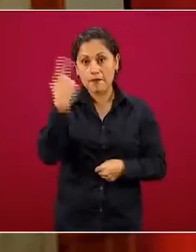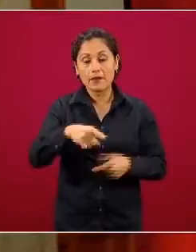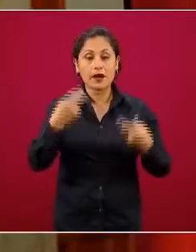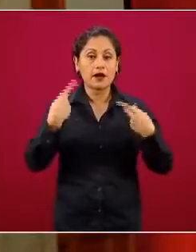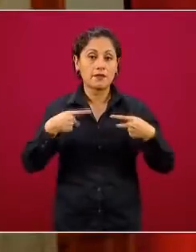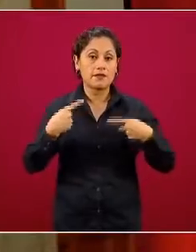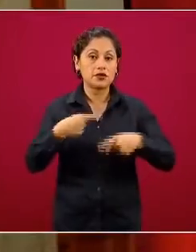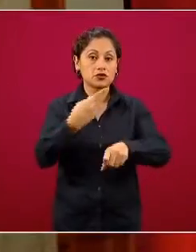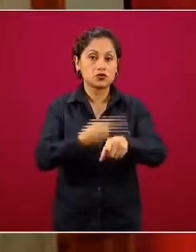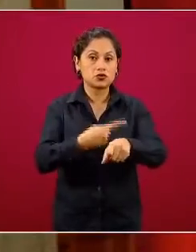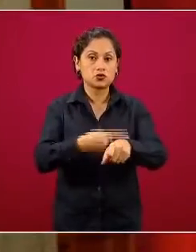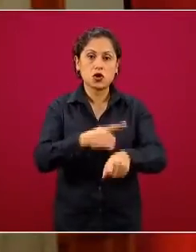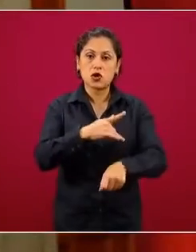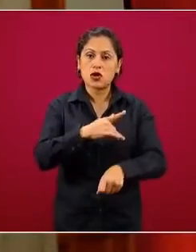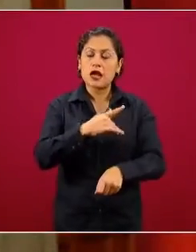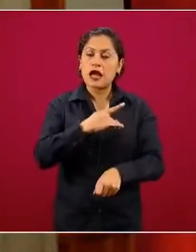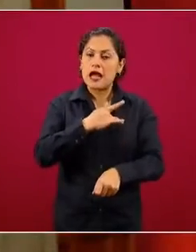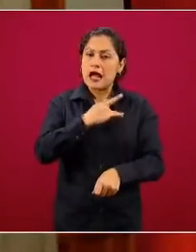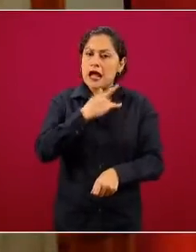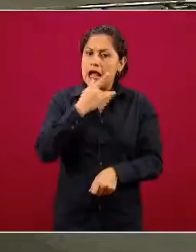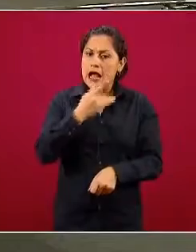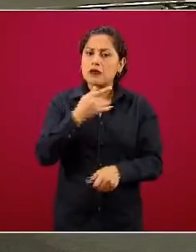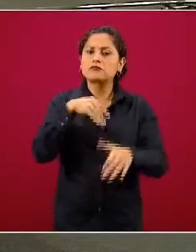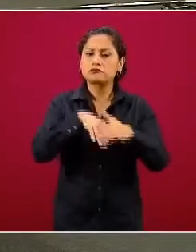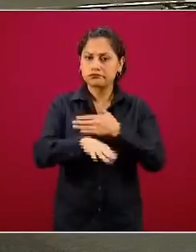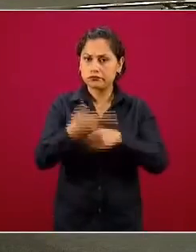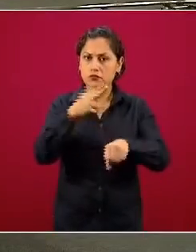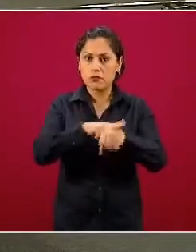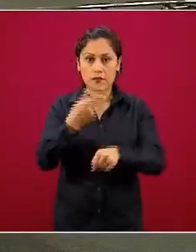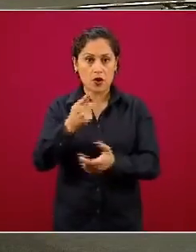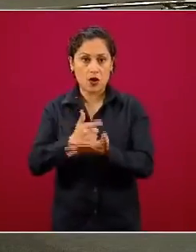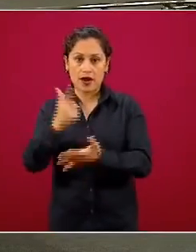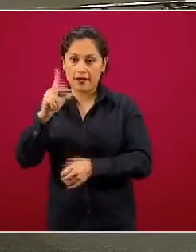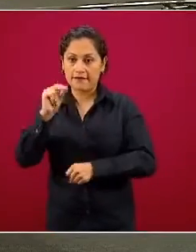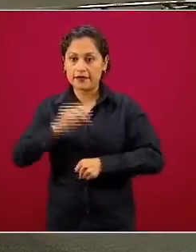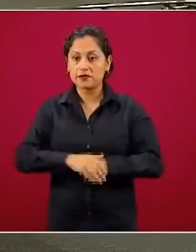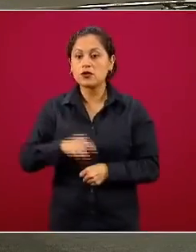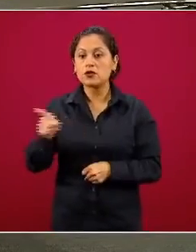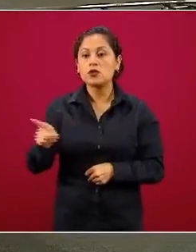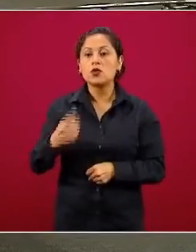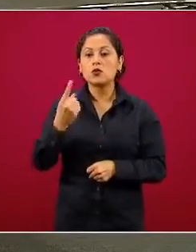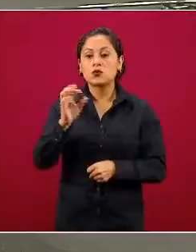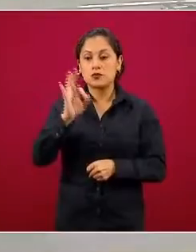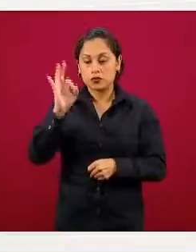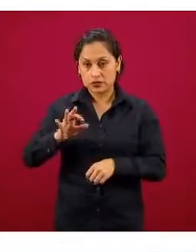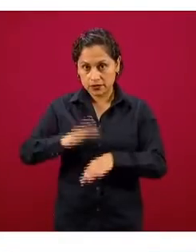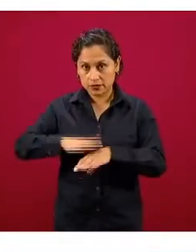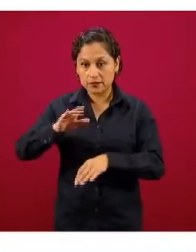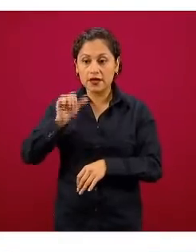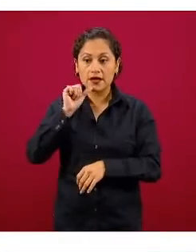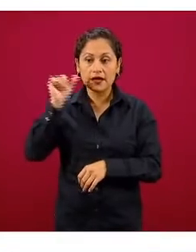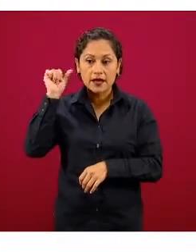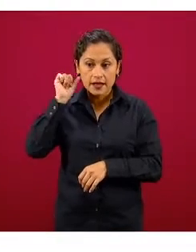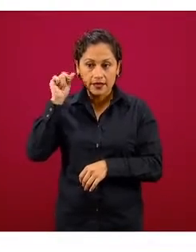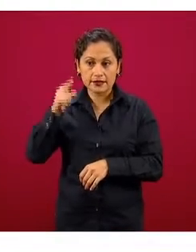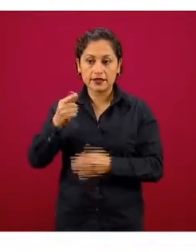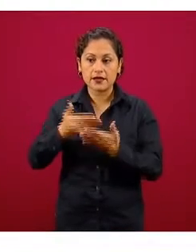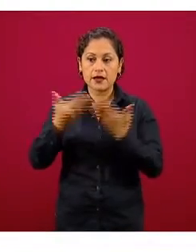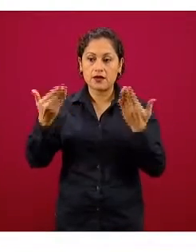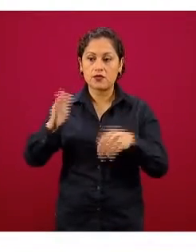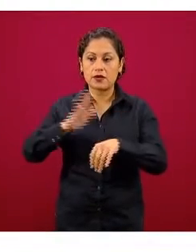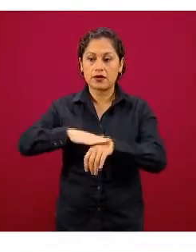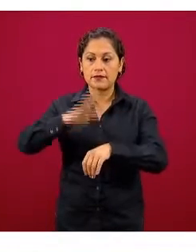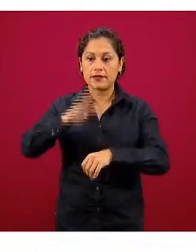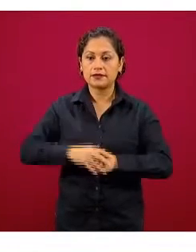que presentan algún signo de gravedad pero que no están críticos se incrementó en 1% a nivel nacional. Ayer era 33, hoy es 34.